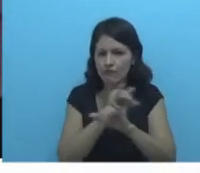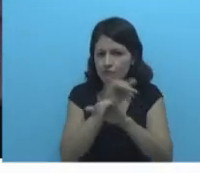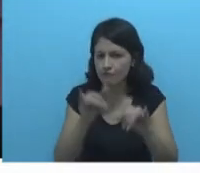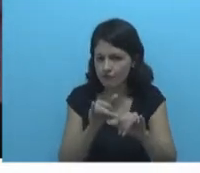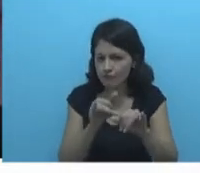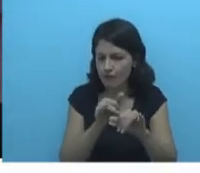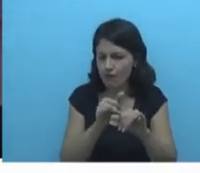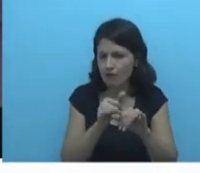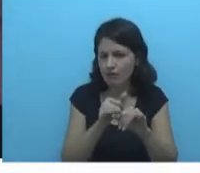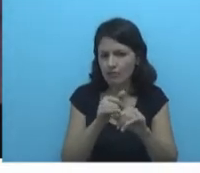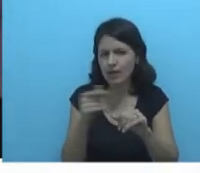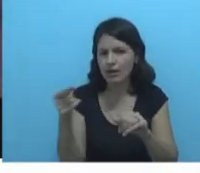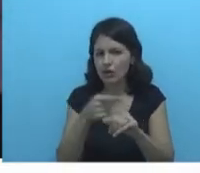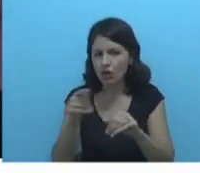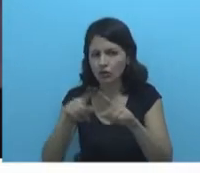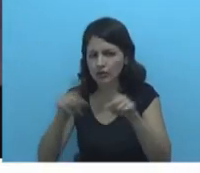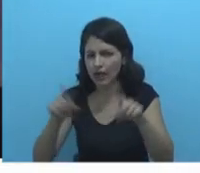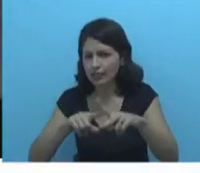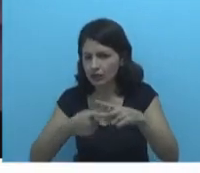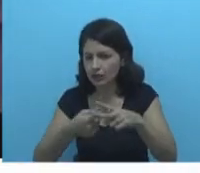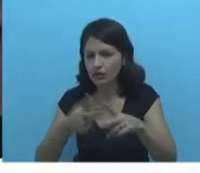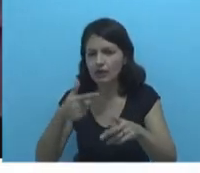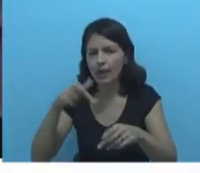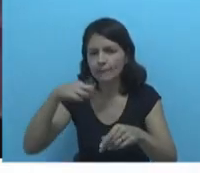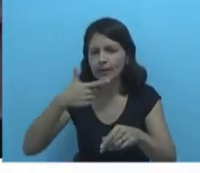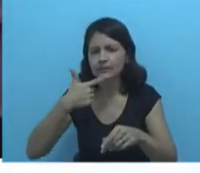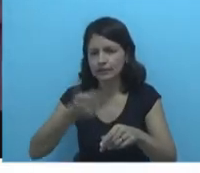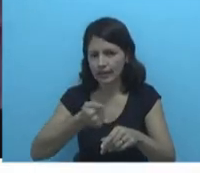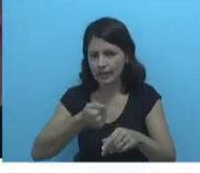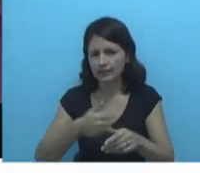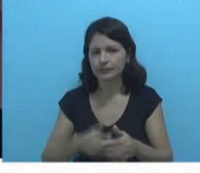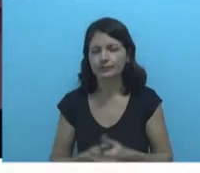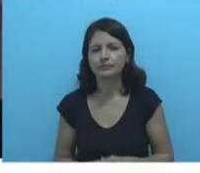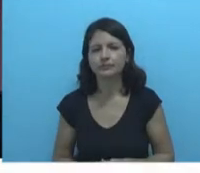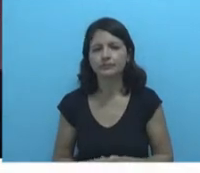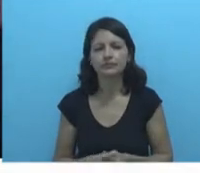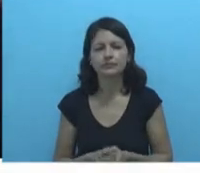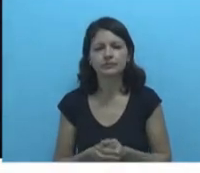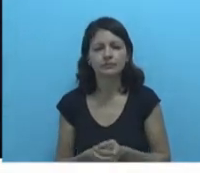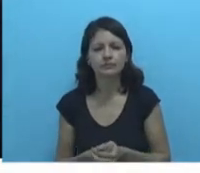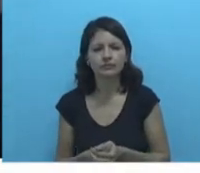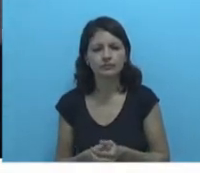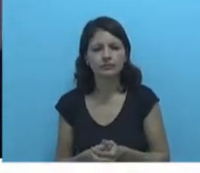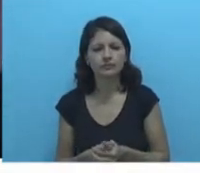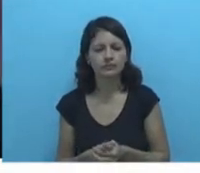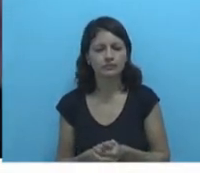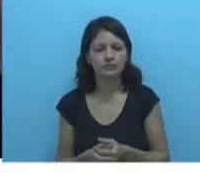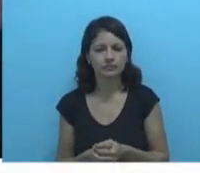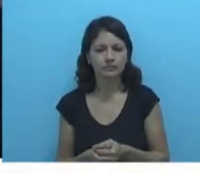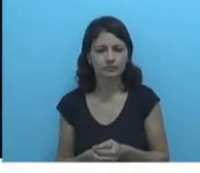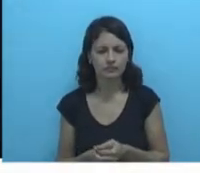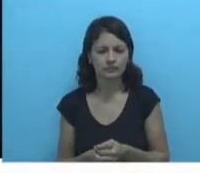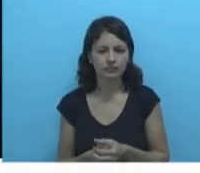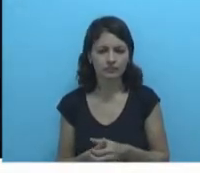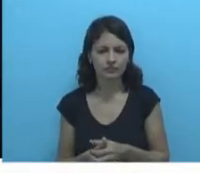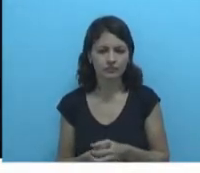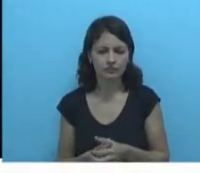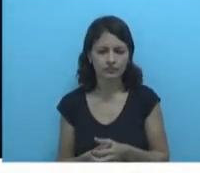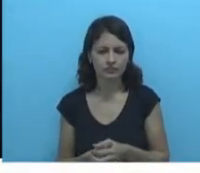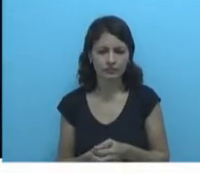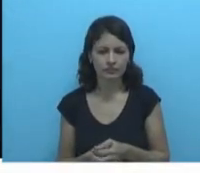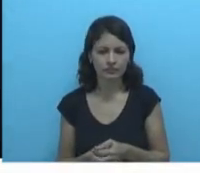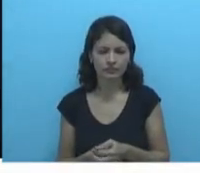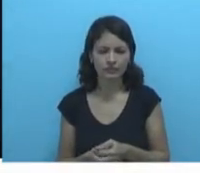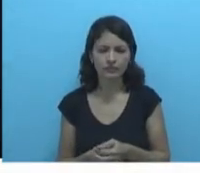Este insumo crítico hoy, a medida que aumentan los contagios de COVID, incluye a las empresas, yo le dije a Carlito del Frade que las